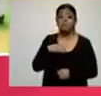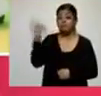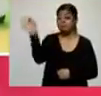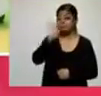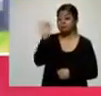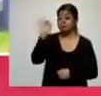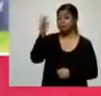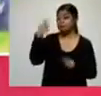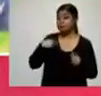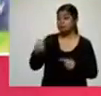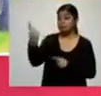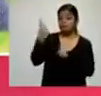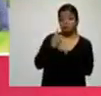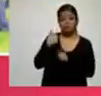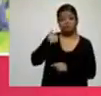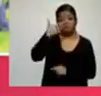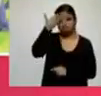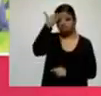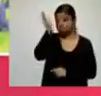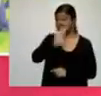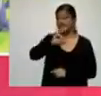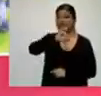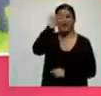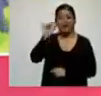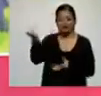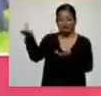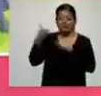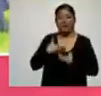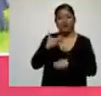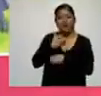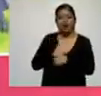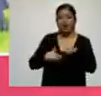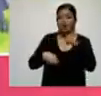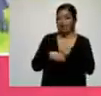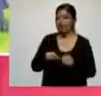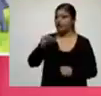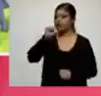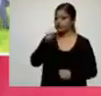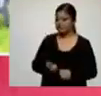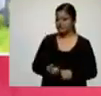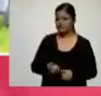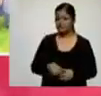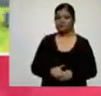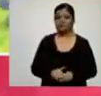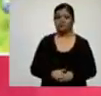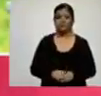un desconocido, nunca reciban nada de lo que les da el desconocido.